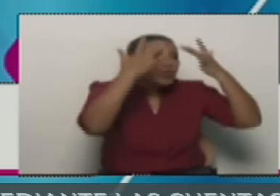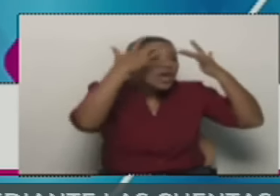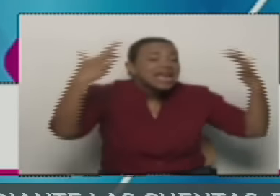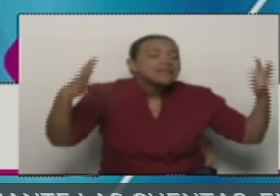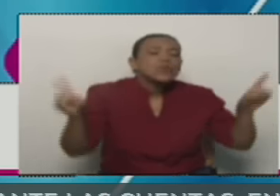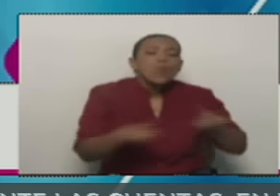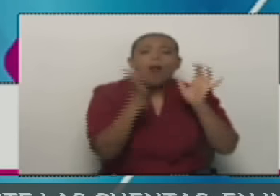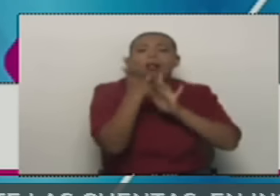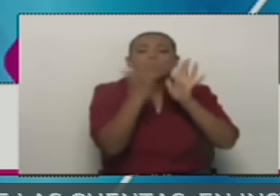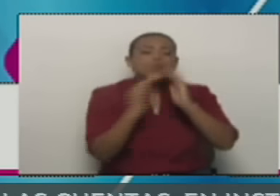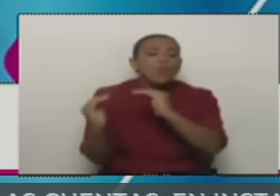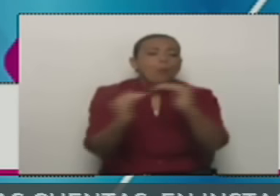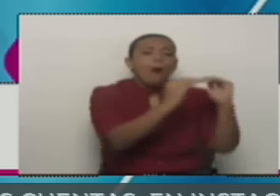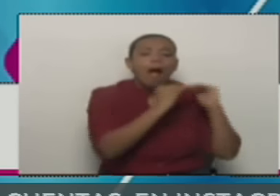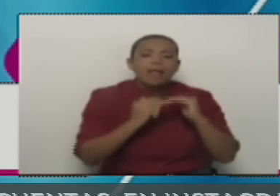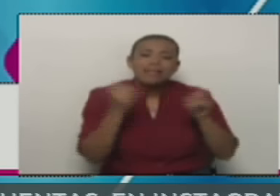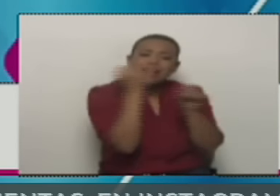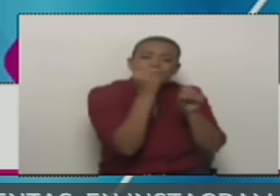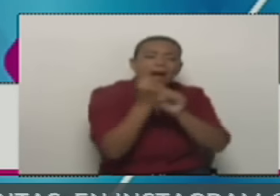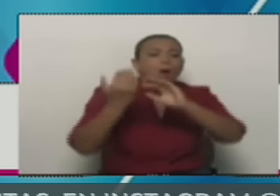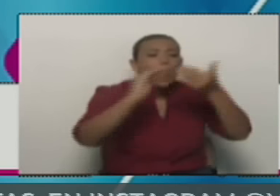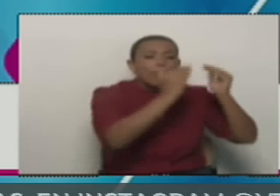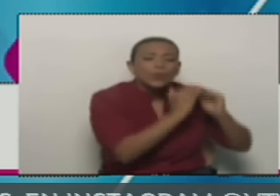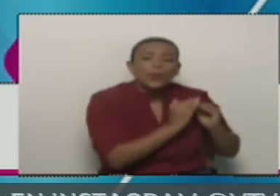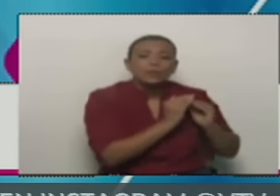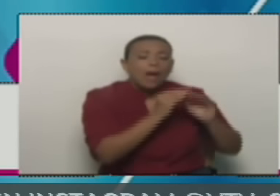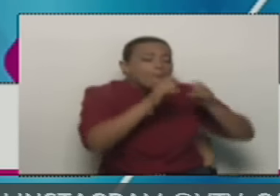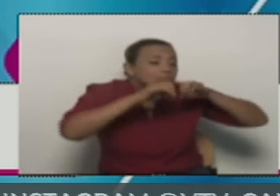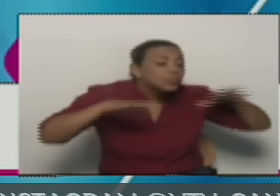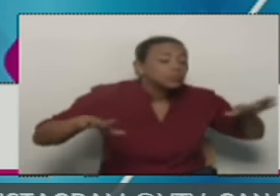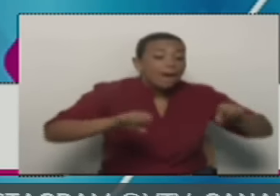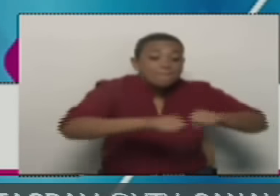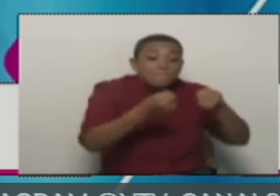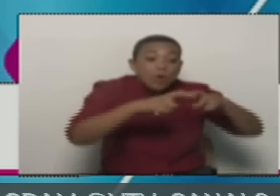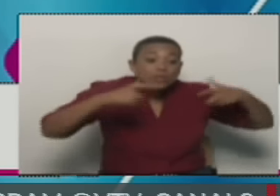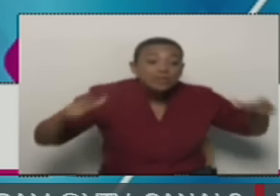Cristo, la igualdad, el trabajo colectivo, multiplicar los panes,